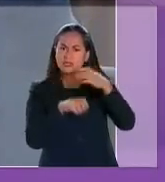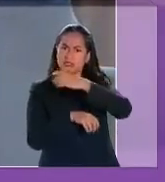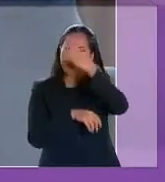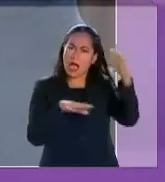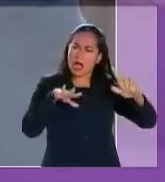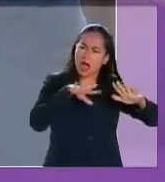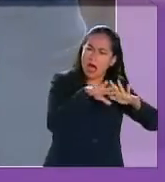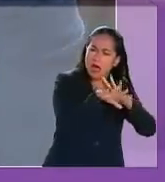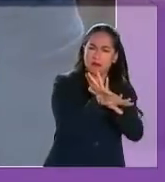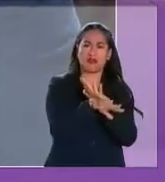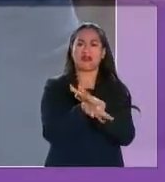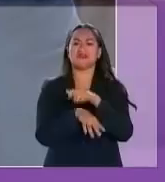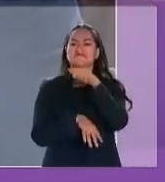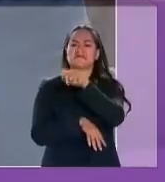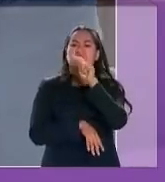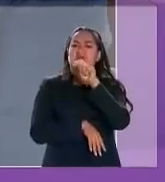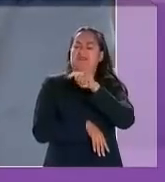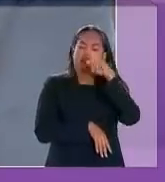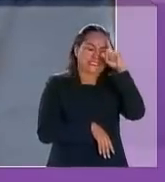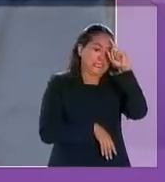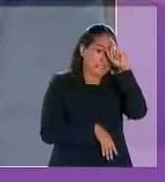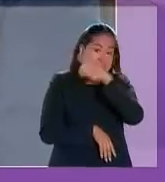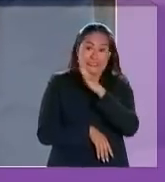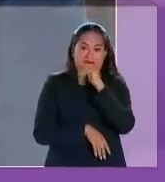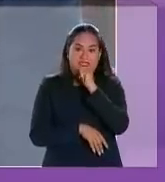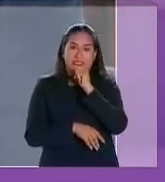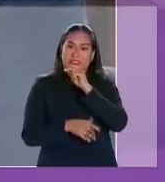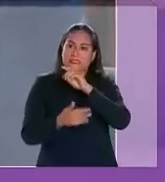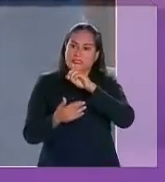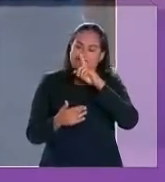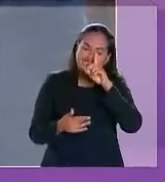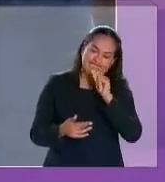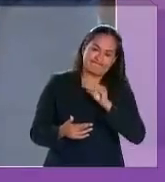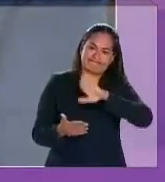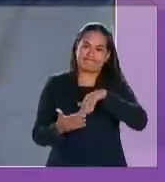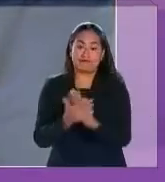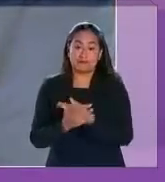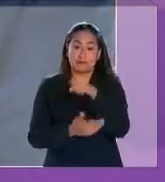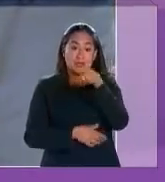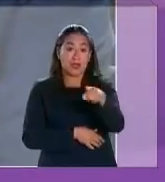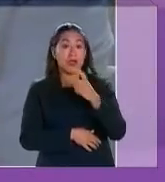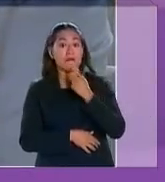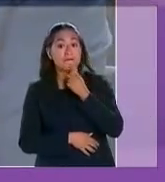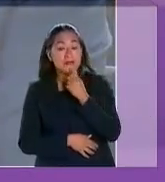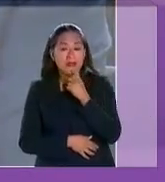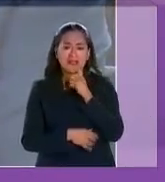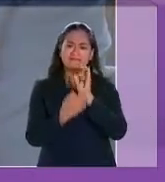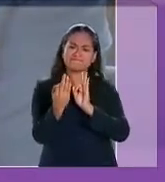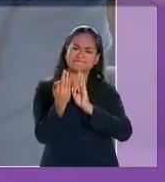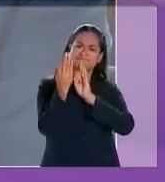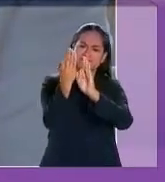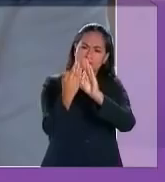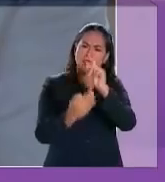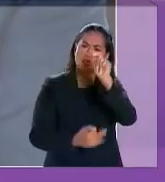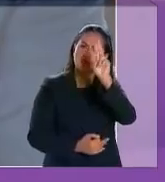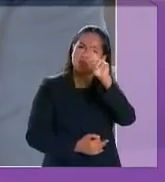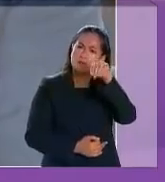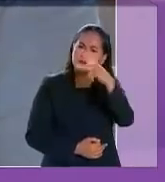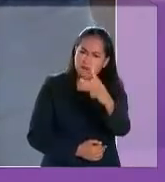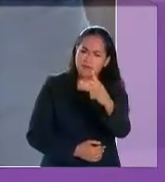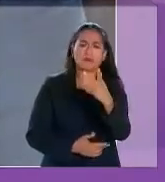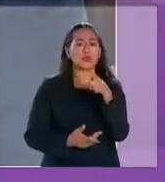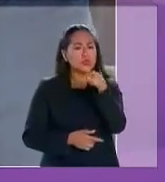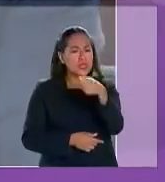no lo logró ninguna de las dos cosas usted ha dicho que hay que enfrentar a true en una entrevista incluso sugirió que había que decirle a trump